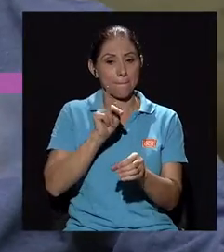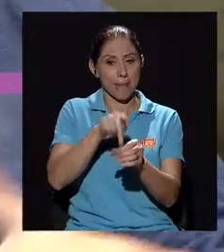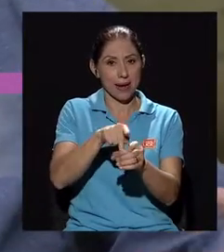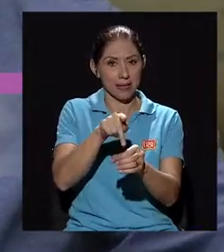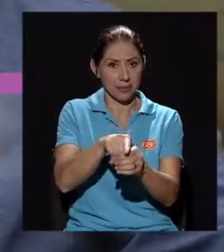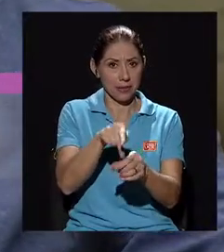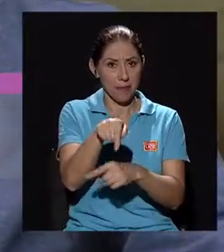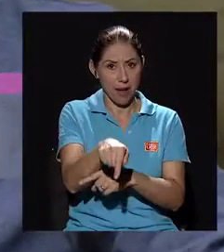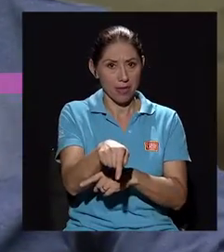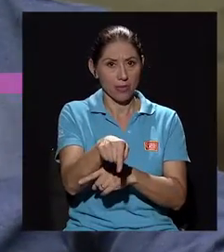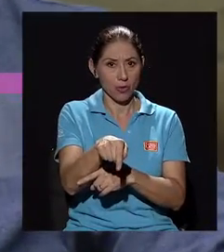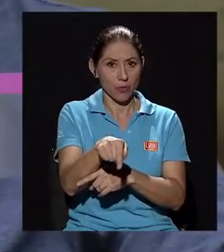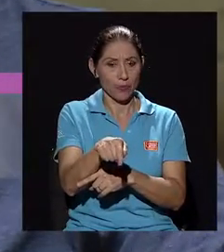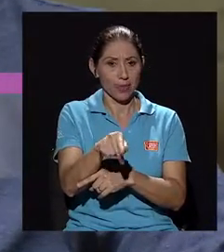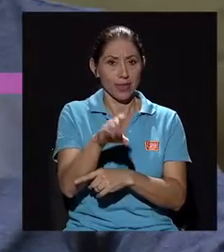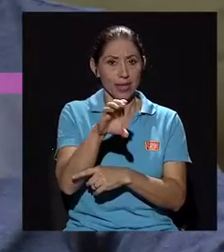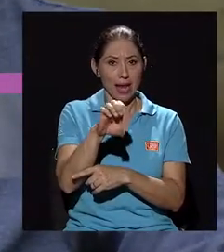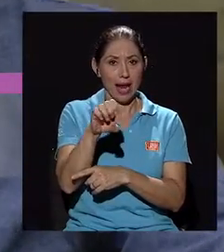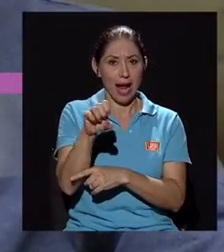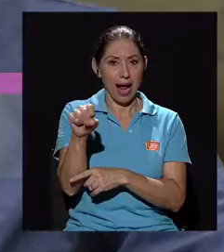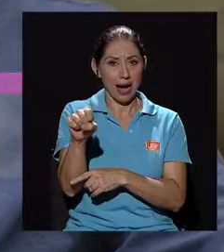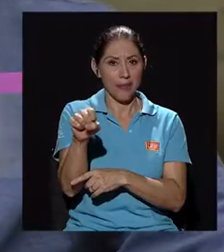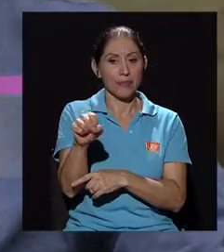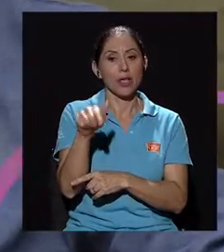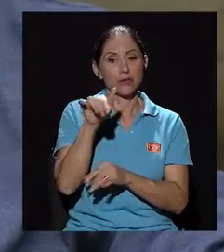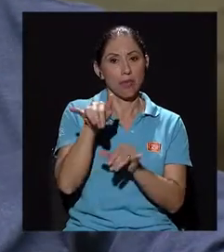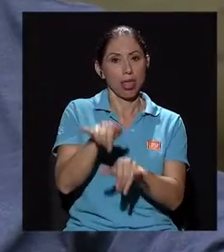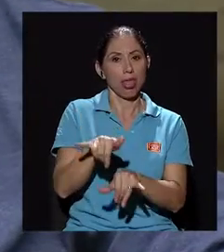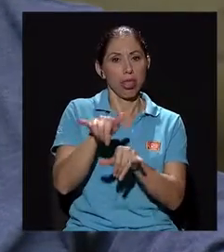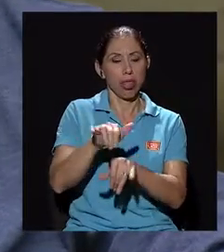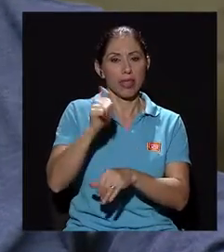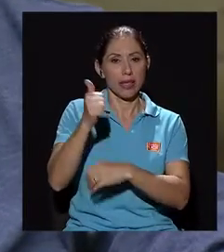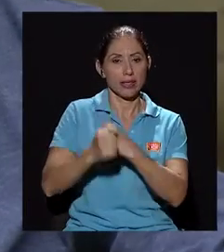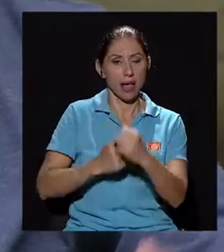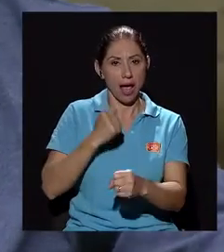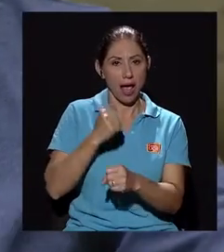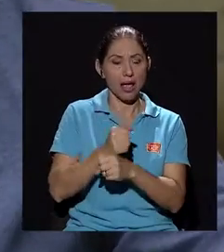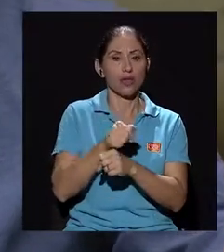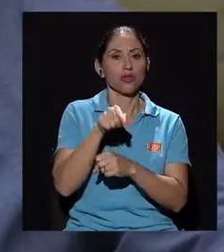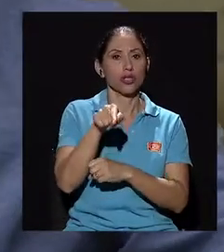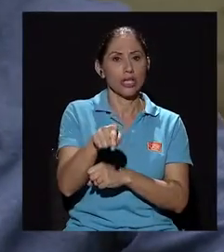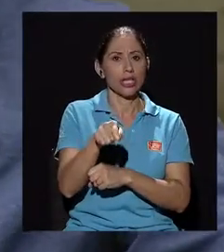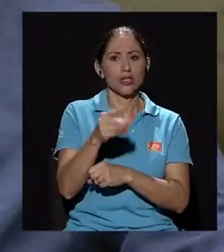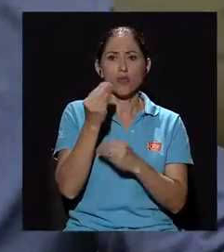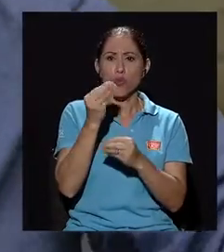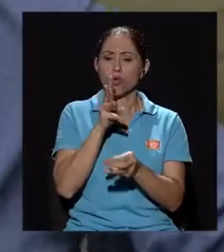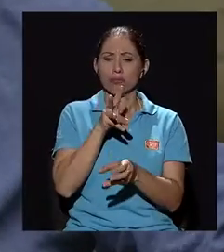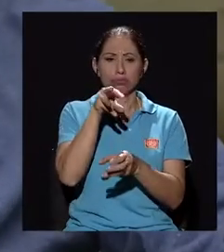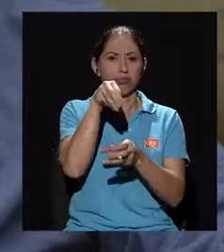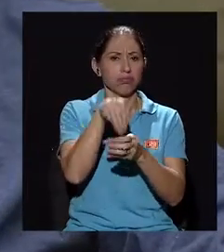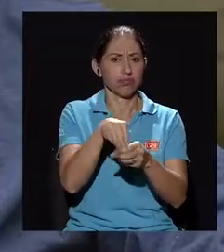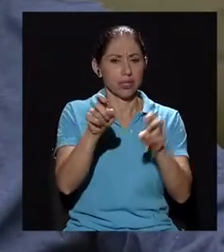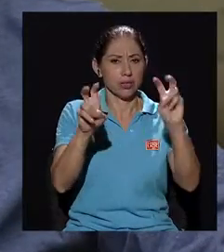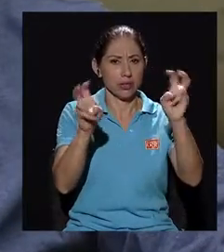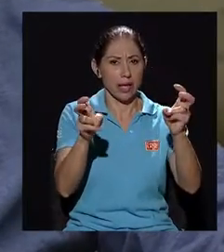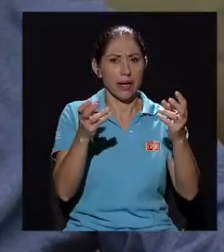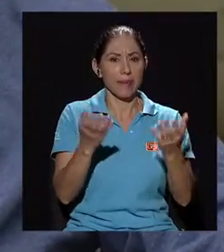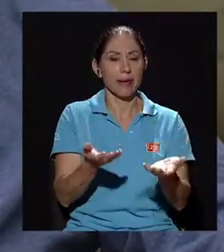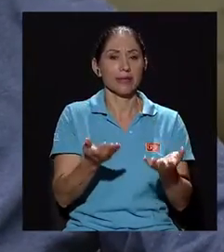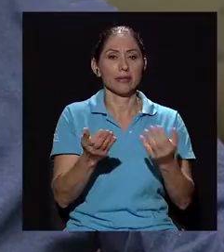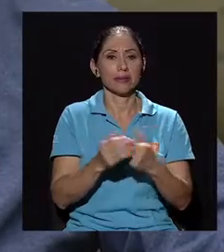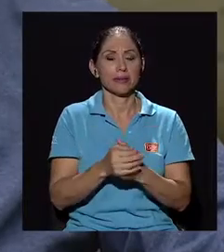yo era parte, ¿verdad?, de la caja. Estuve ahí 10 años y estuve muy imbuido en estos temas, ¿verdad?